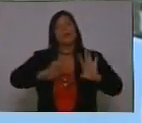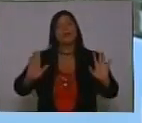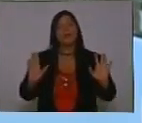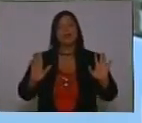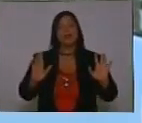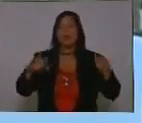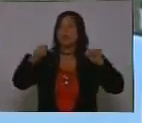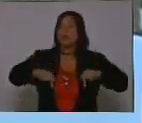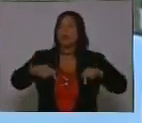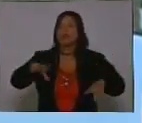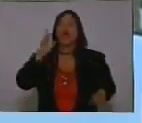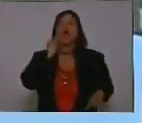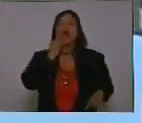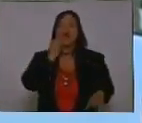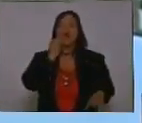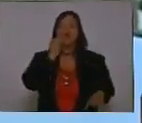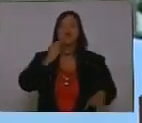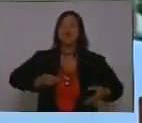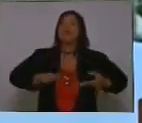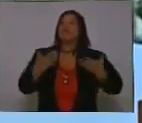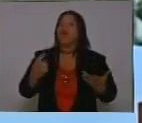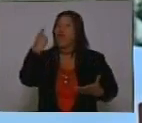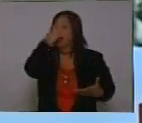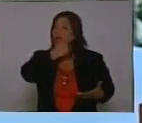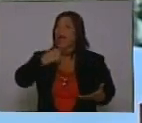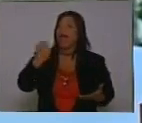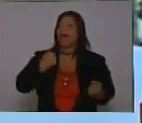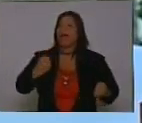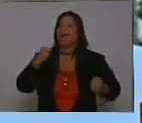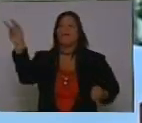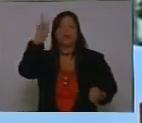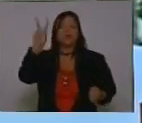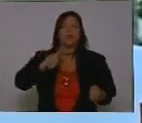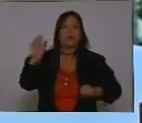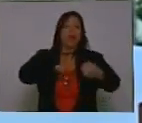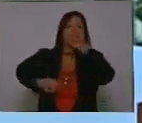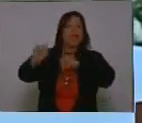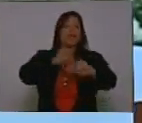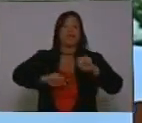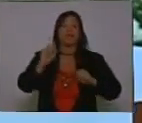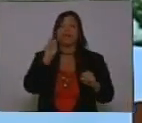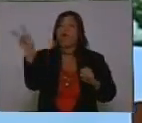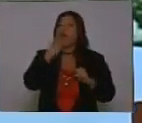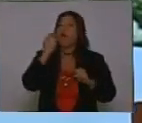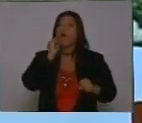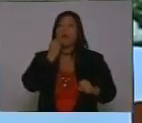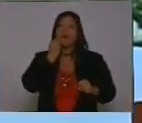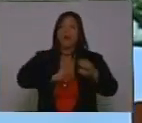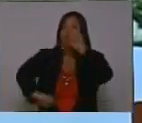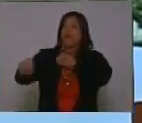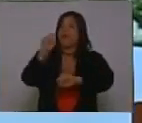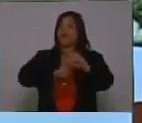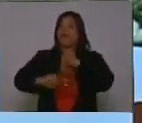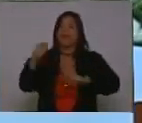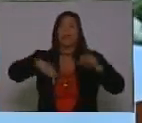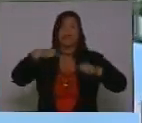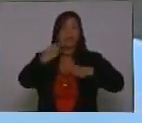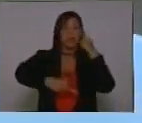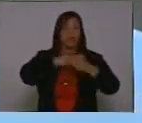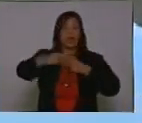pero aquí está la juventud dando la cara por la patria. Aquí está la juventud defendiendo este